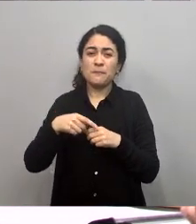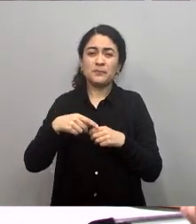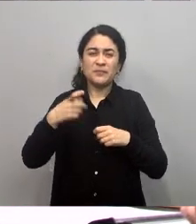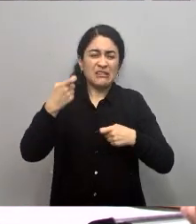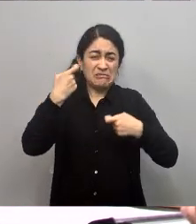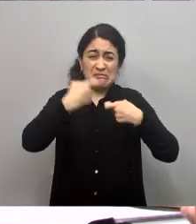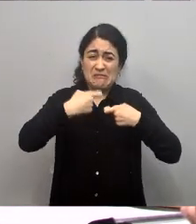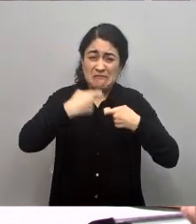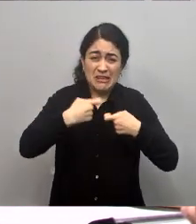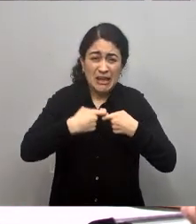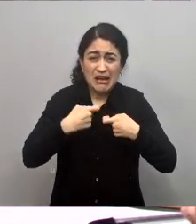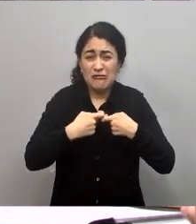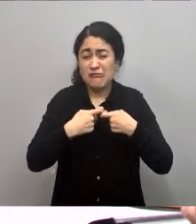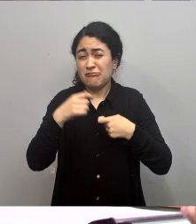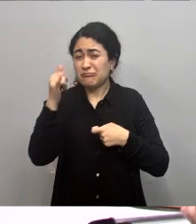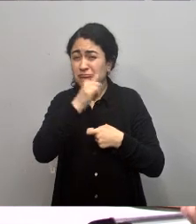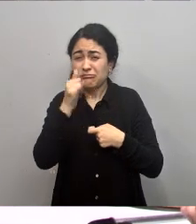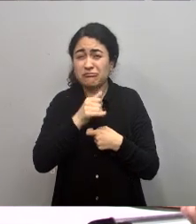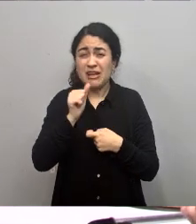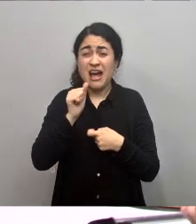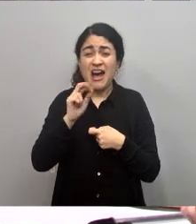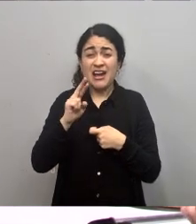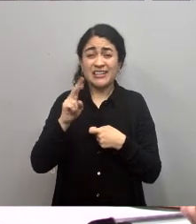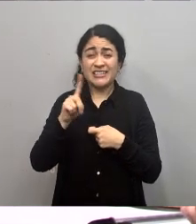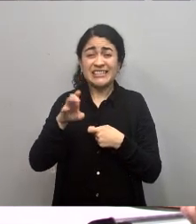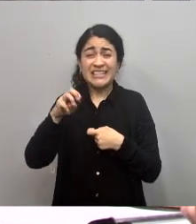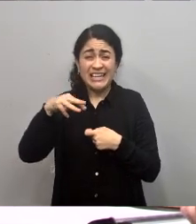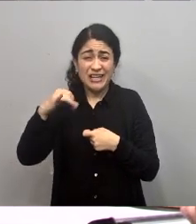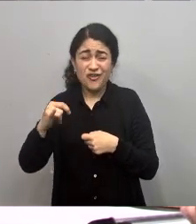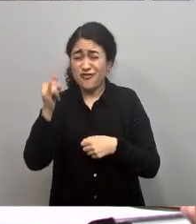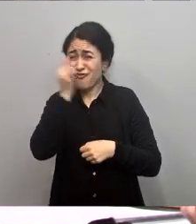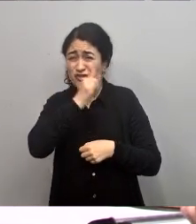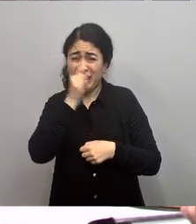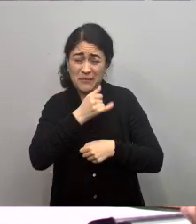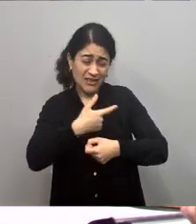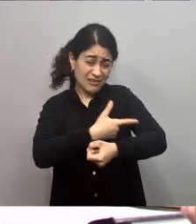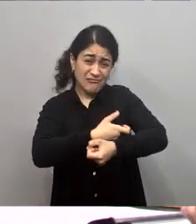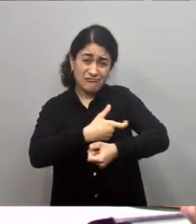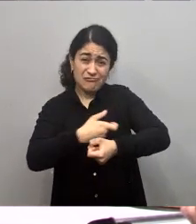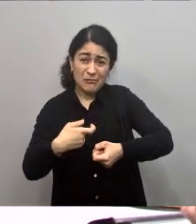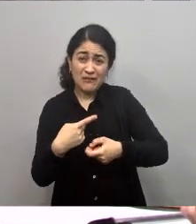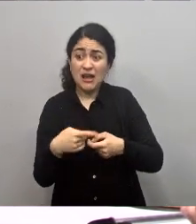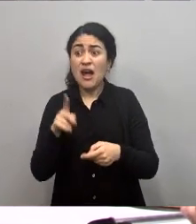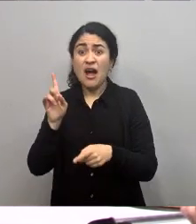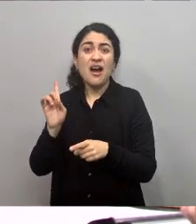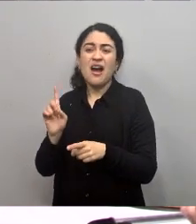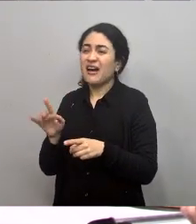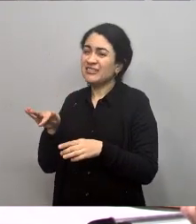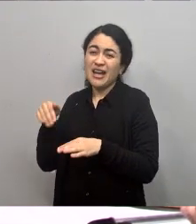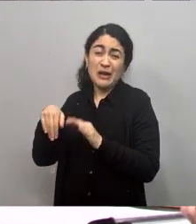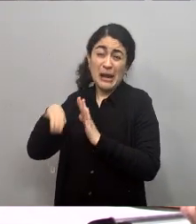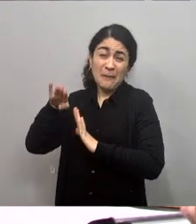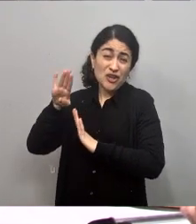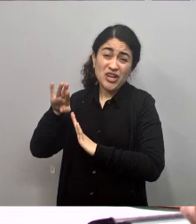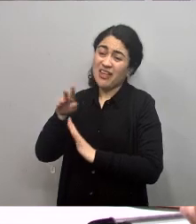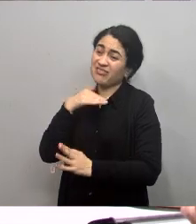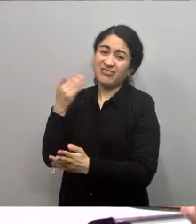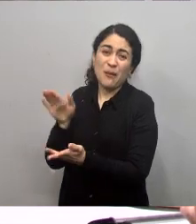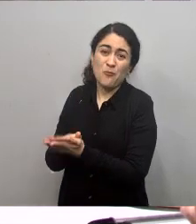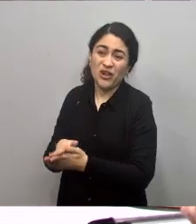una serie de contaminantes pero son terribles. O sea, muchos de ellos hoy día están muertos. En ese minuto nosotros